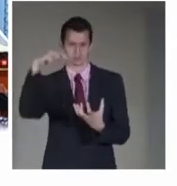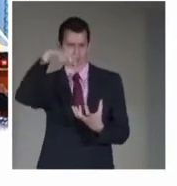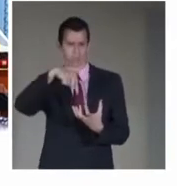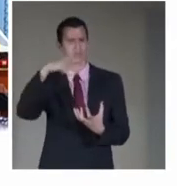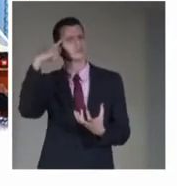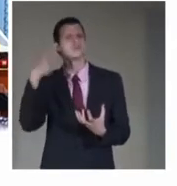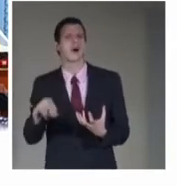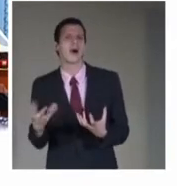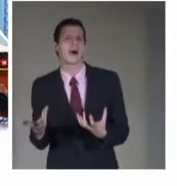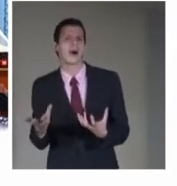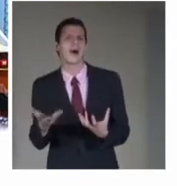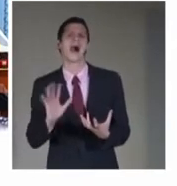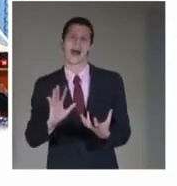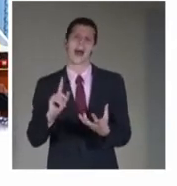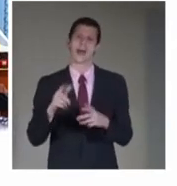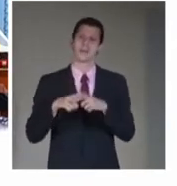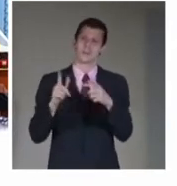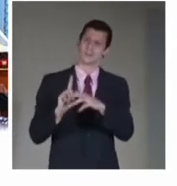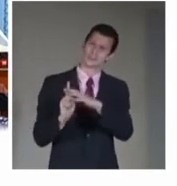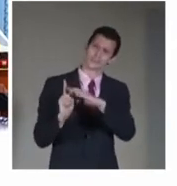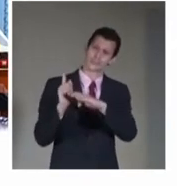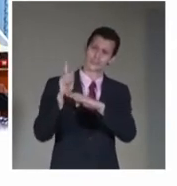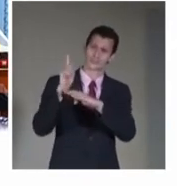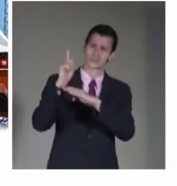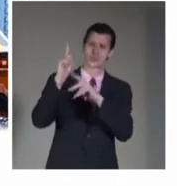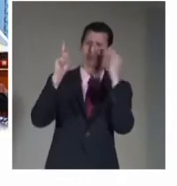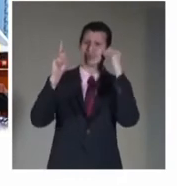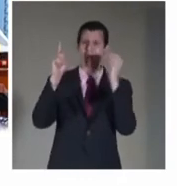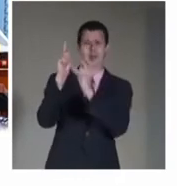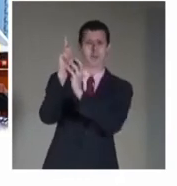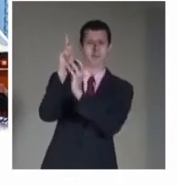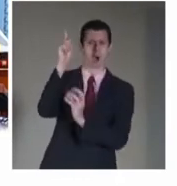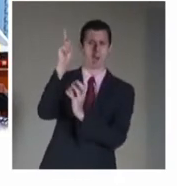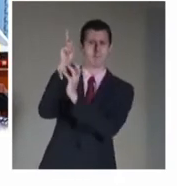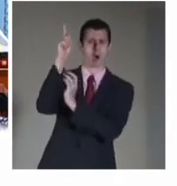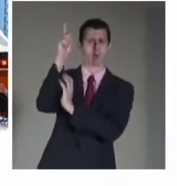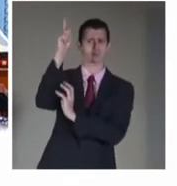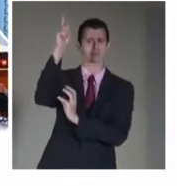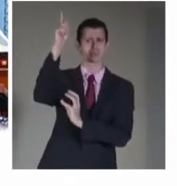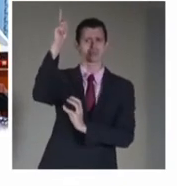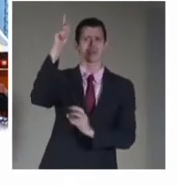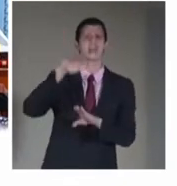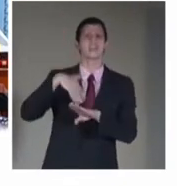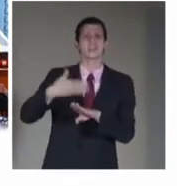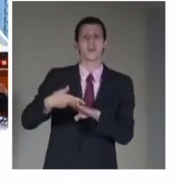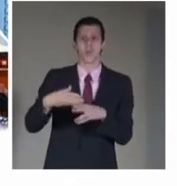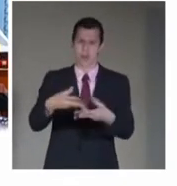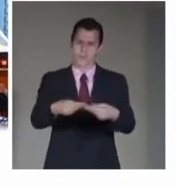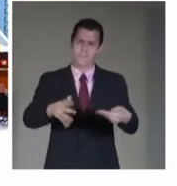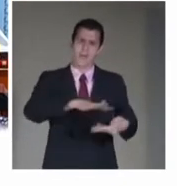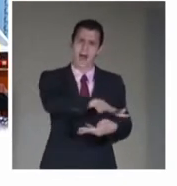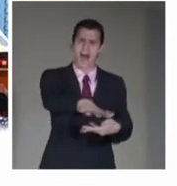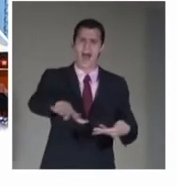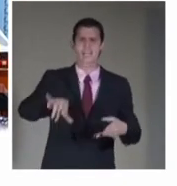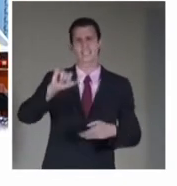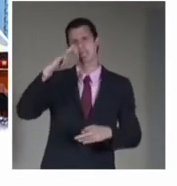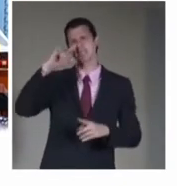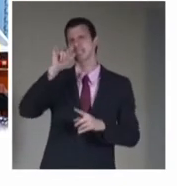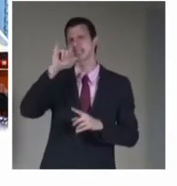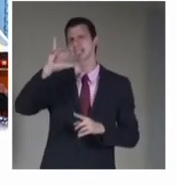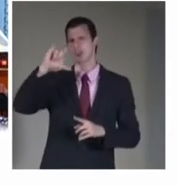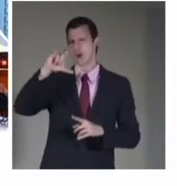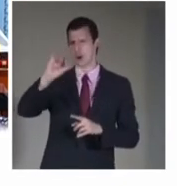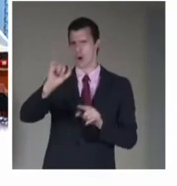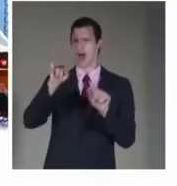se desintegrara la mayoría de la entrada en la atmósfera y después cayó en el océano índico y no pasó nada de lo que se decía que